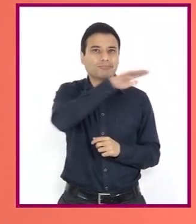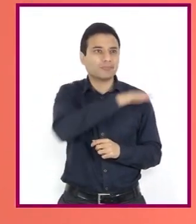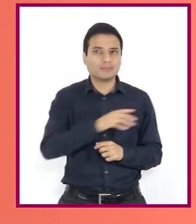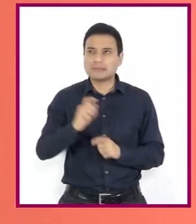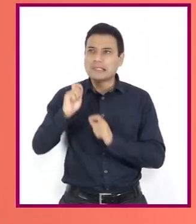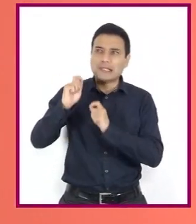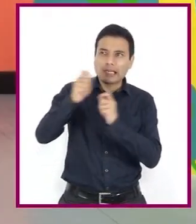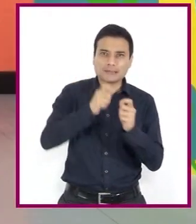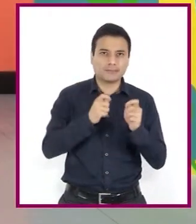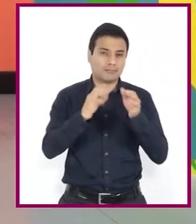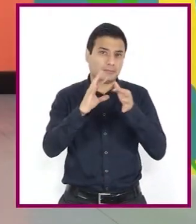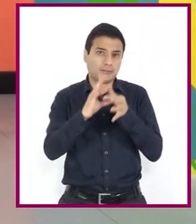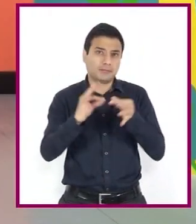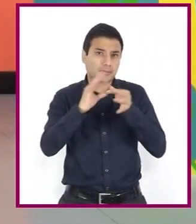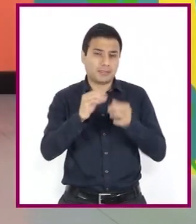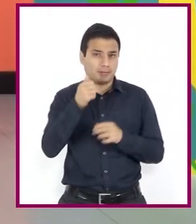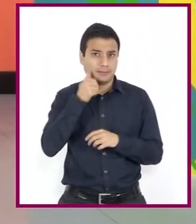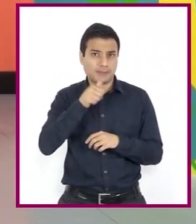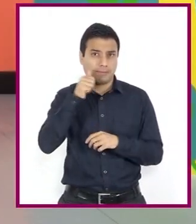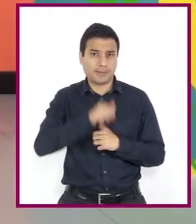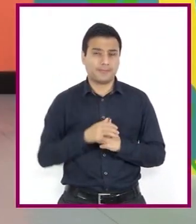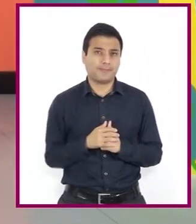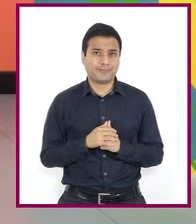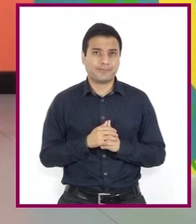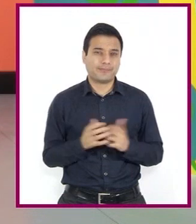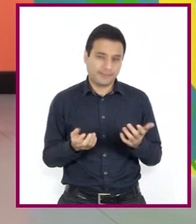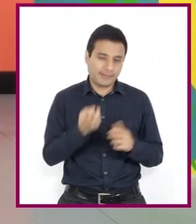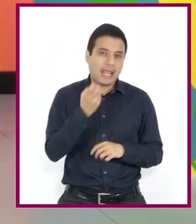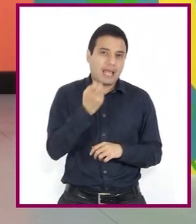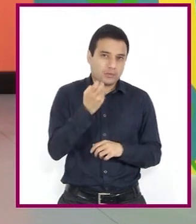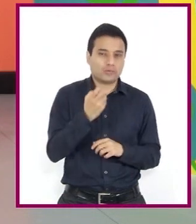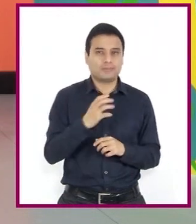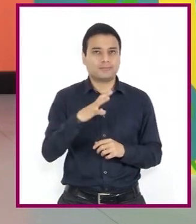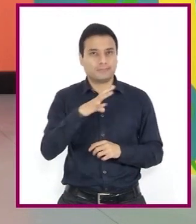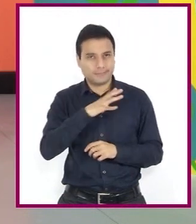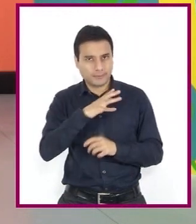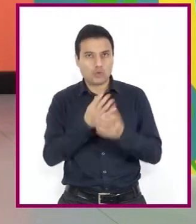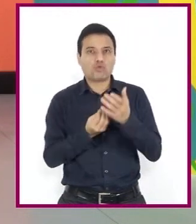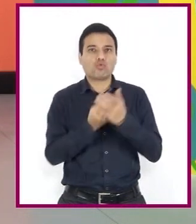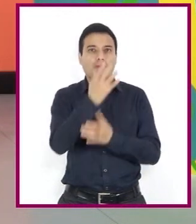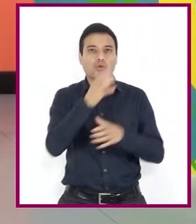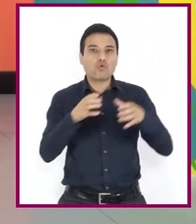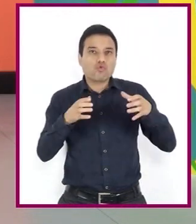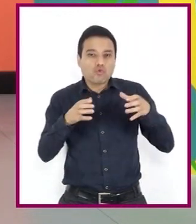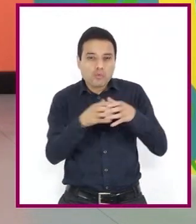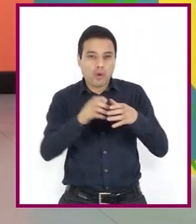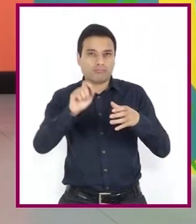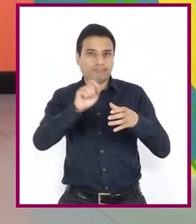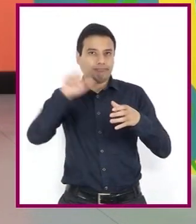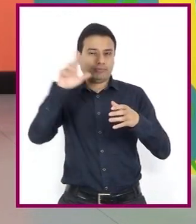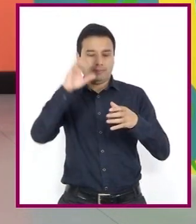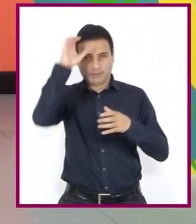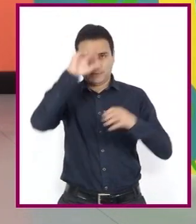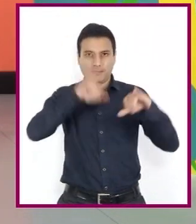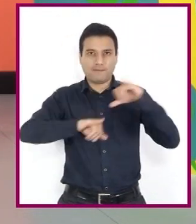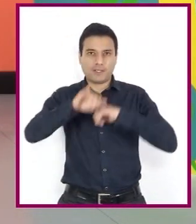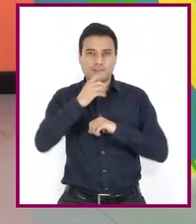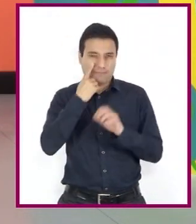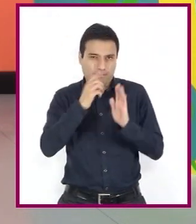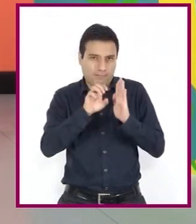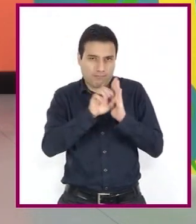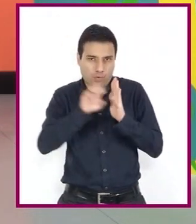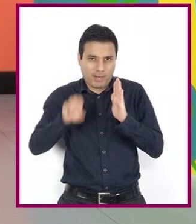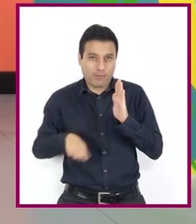entorno. Gracias a ello, se han desarrollado las distintas ciencias. Y una de ellas es la